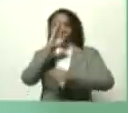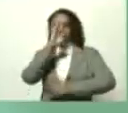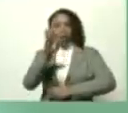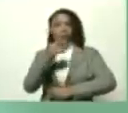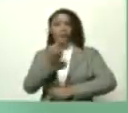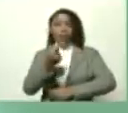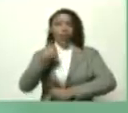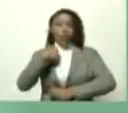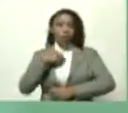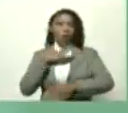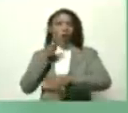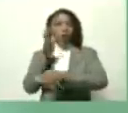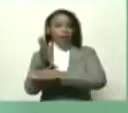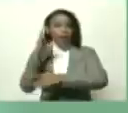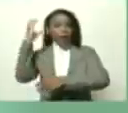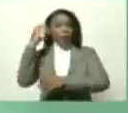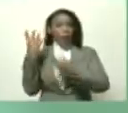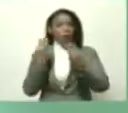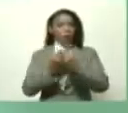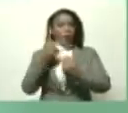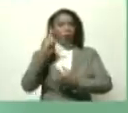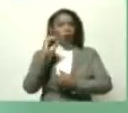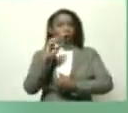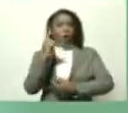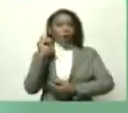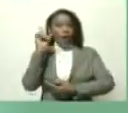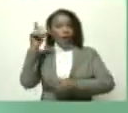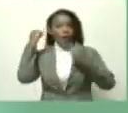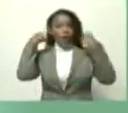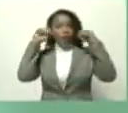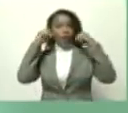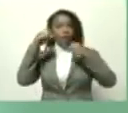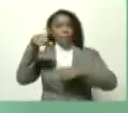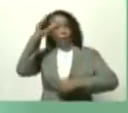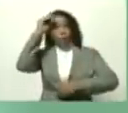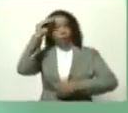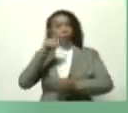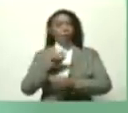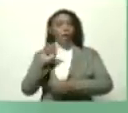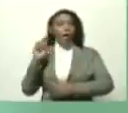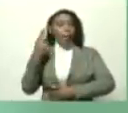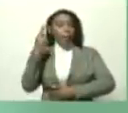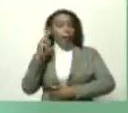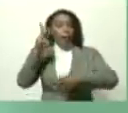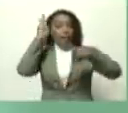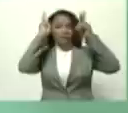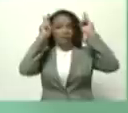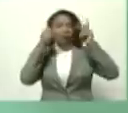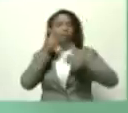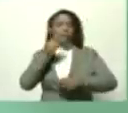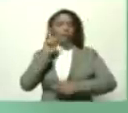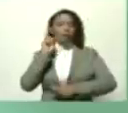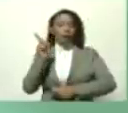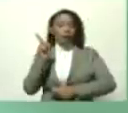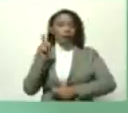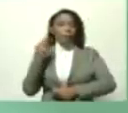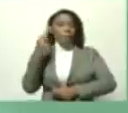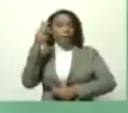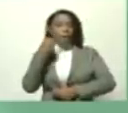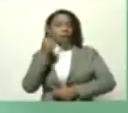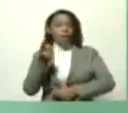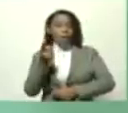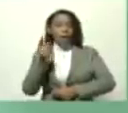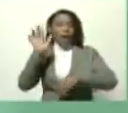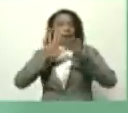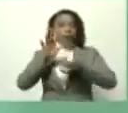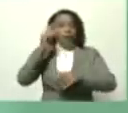yo iba para Colombia con el Coqui y allí me entrenaba. Y la pareja del Conejo dice que su pareja le decía cada